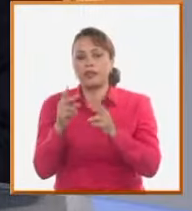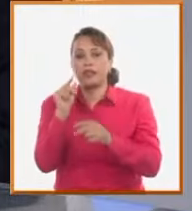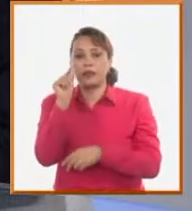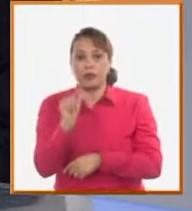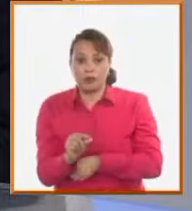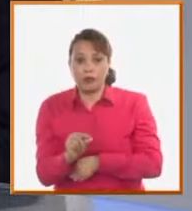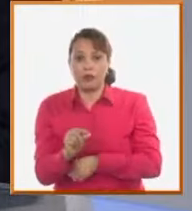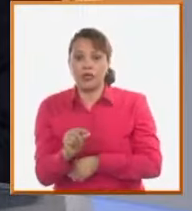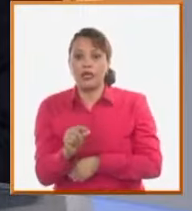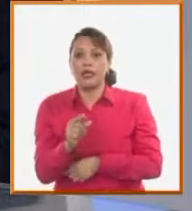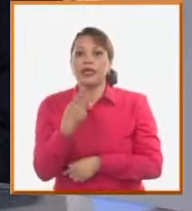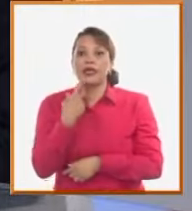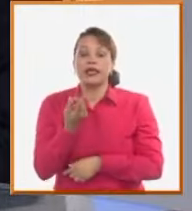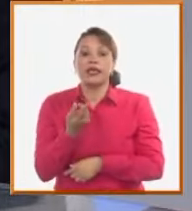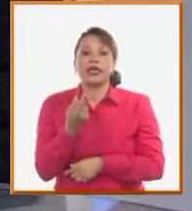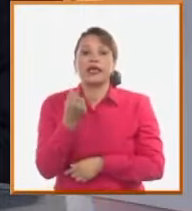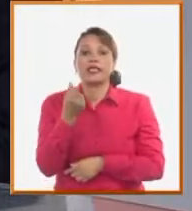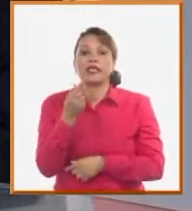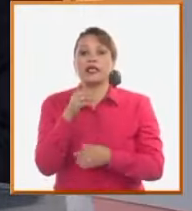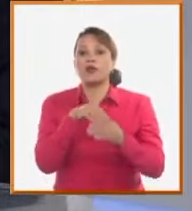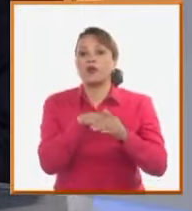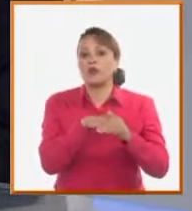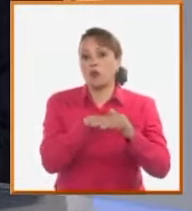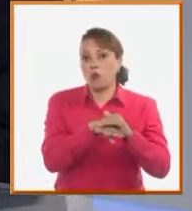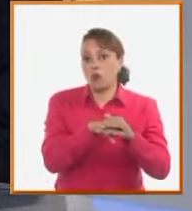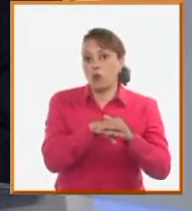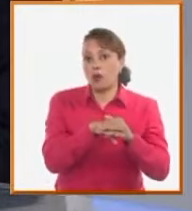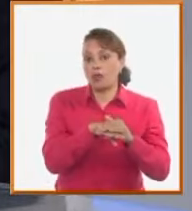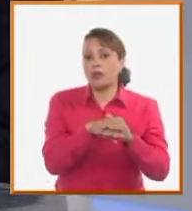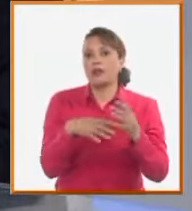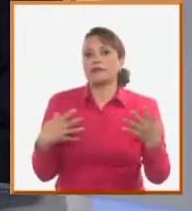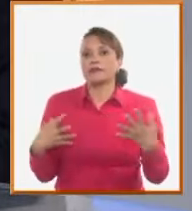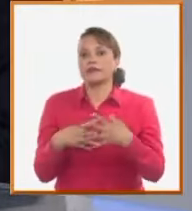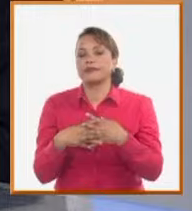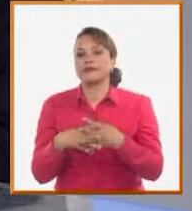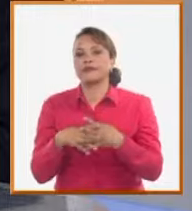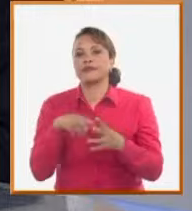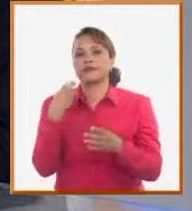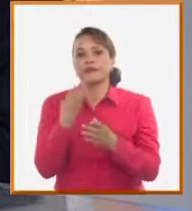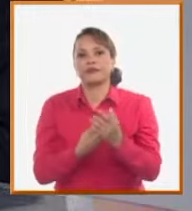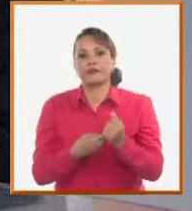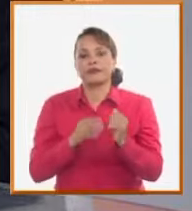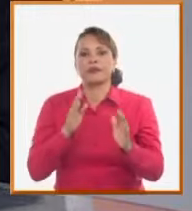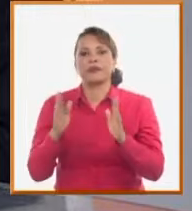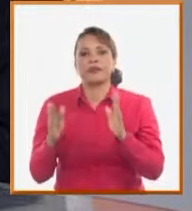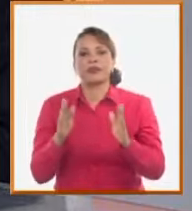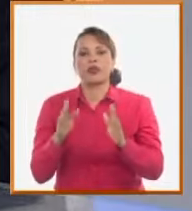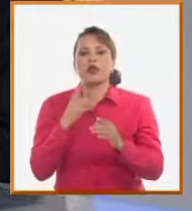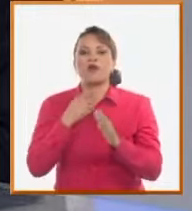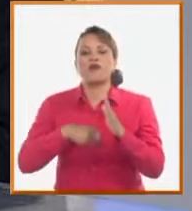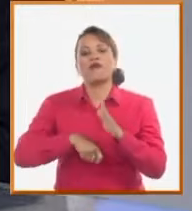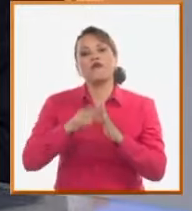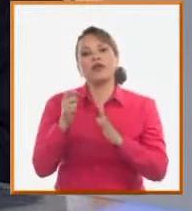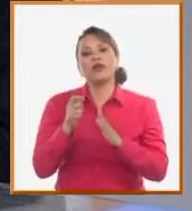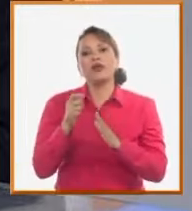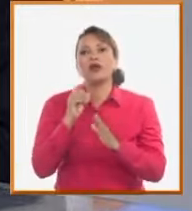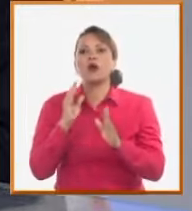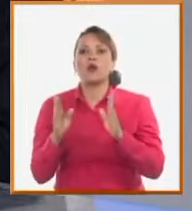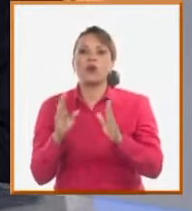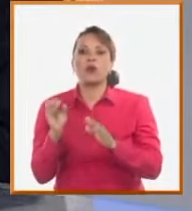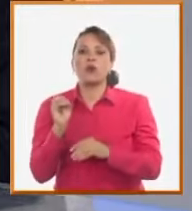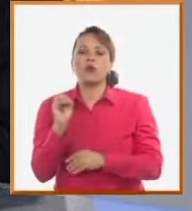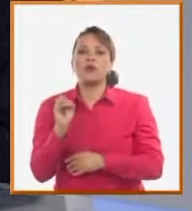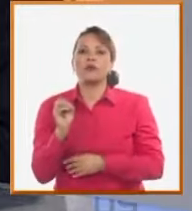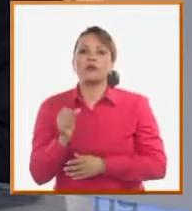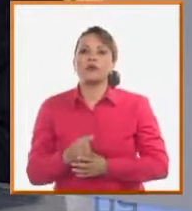la persona cuya vida se asegura, está relacionada con la incapacidad temporal, la incapacidad permanente y, en este caso,